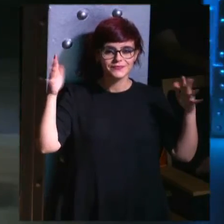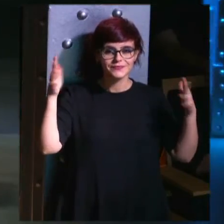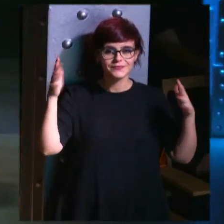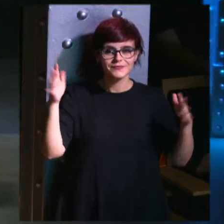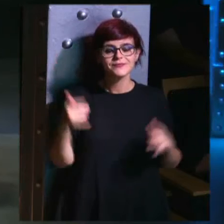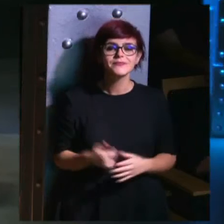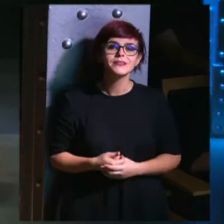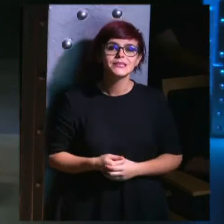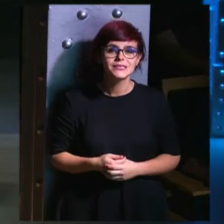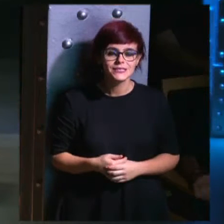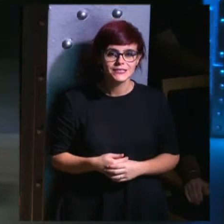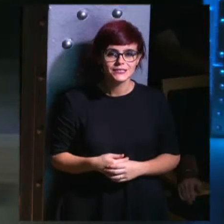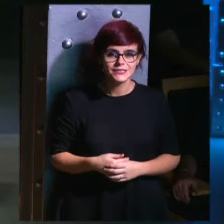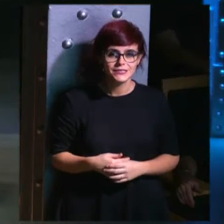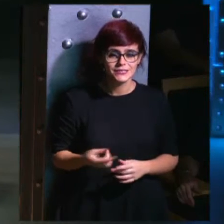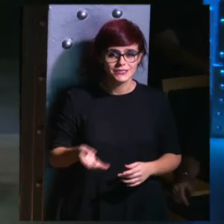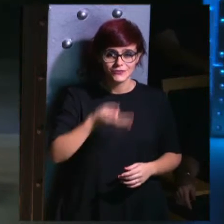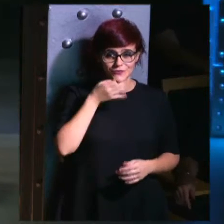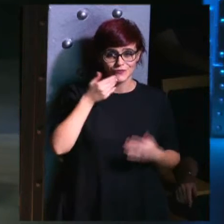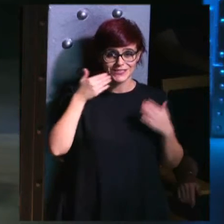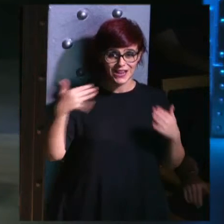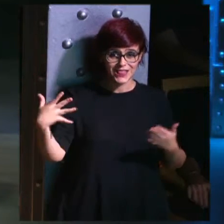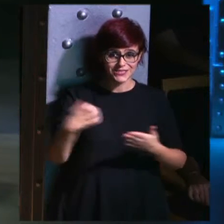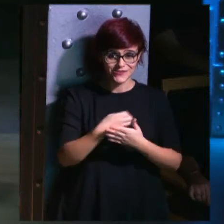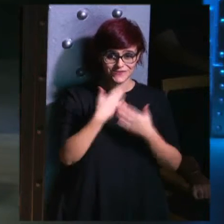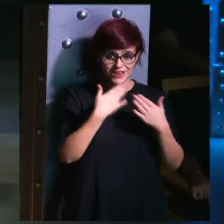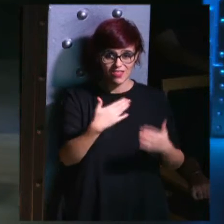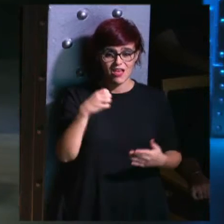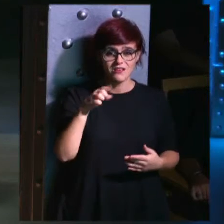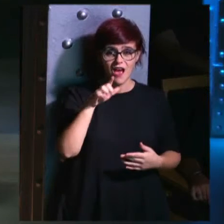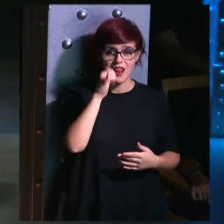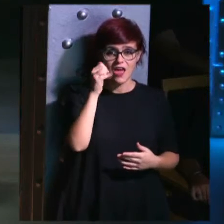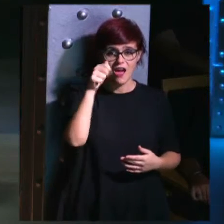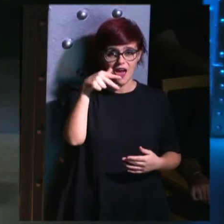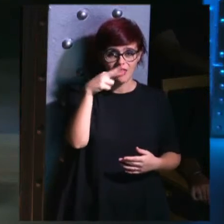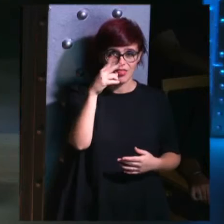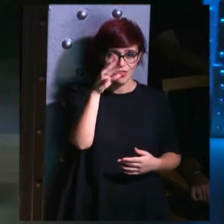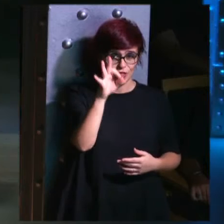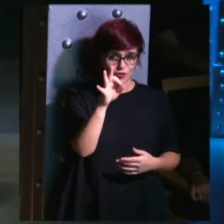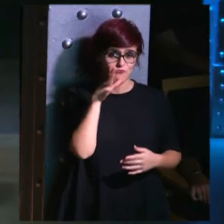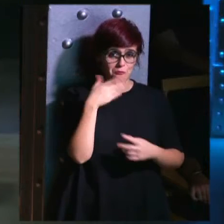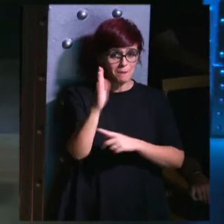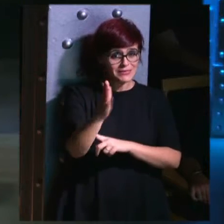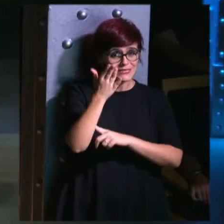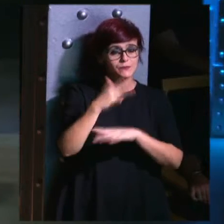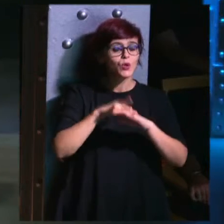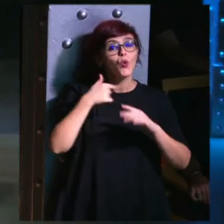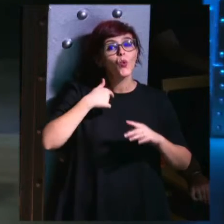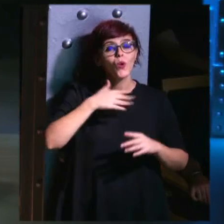Muy bien. Bueno, pues muchas gracias a todos. Gracias, Alejandro, por la presentación. Yo